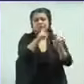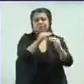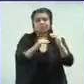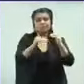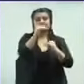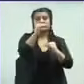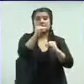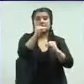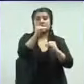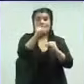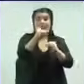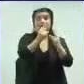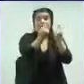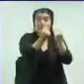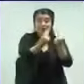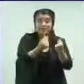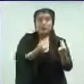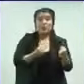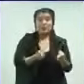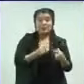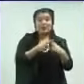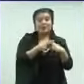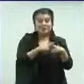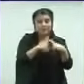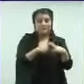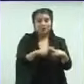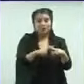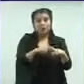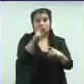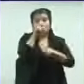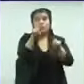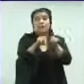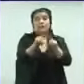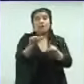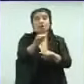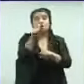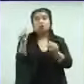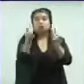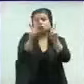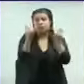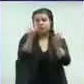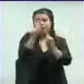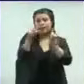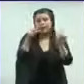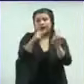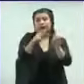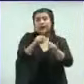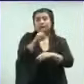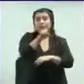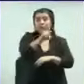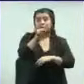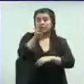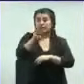era sobre el presupuesto original. Aparte de ese, llamaría la atención al